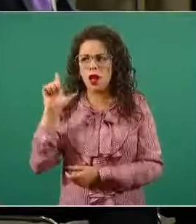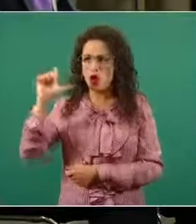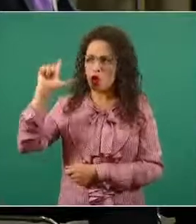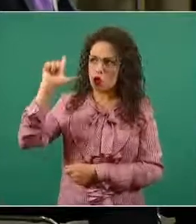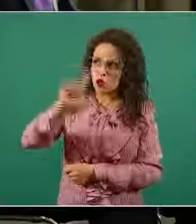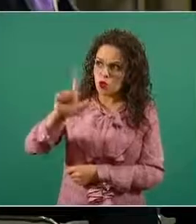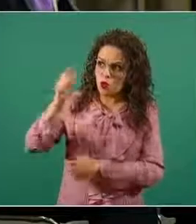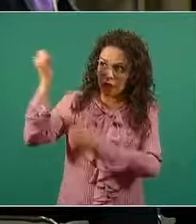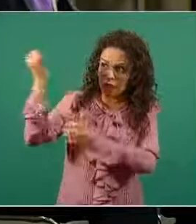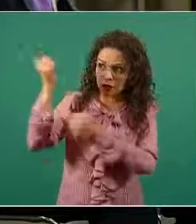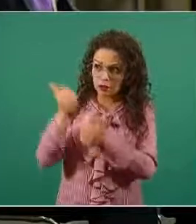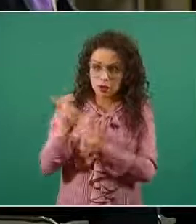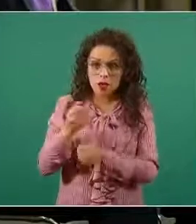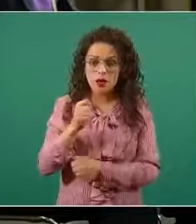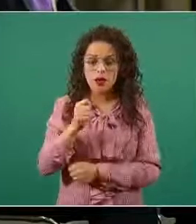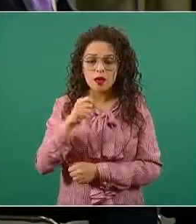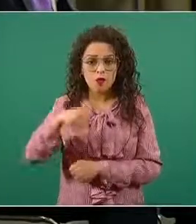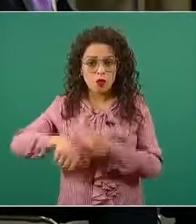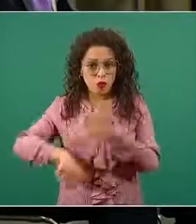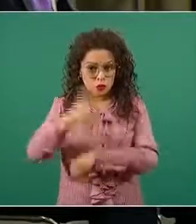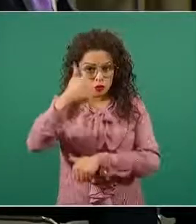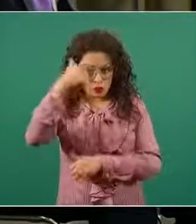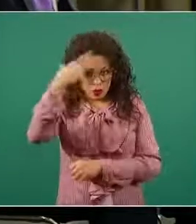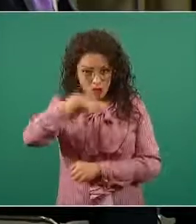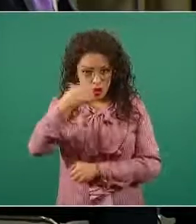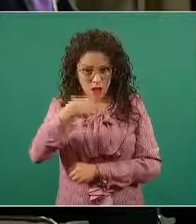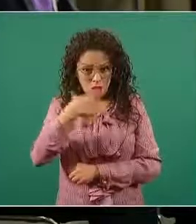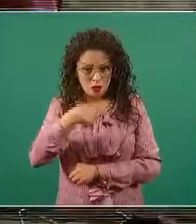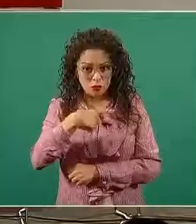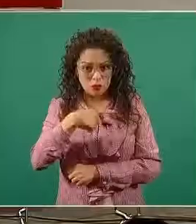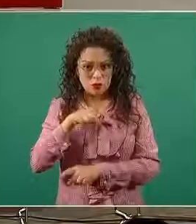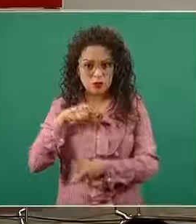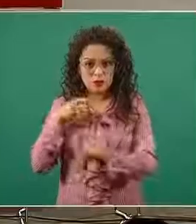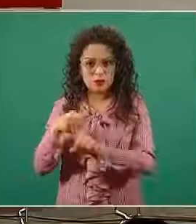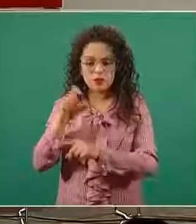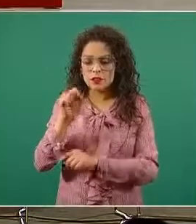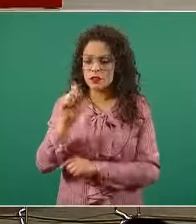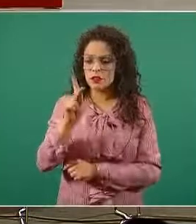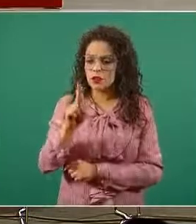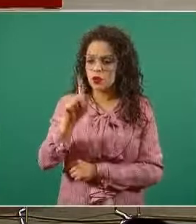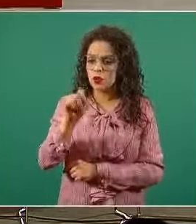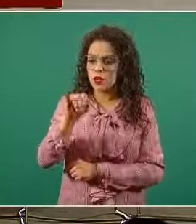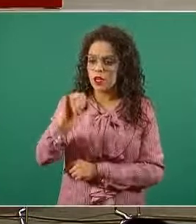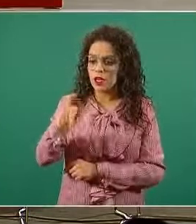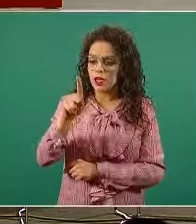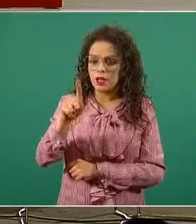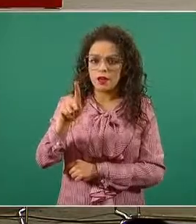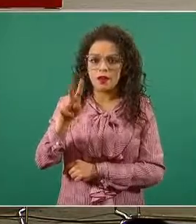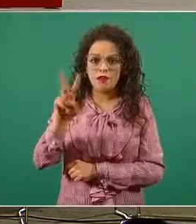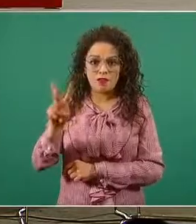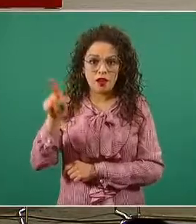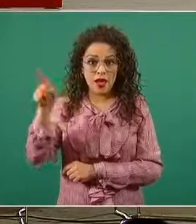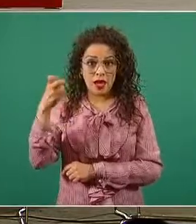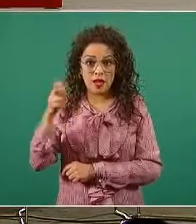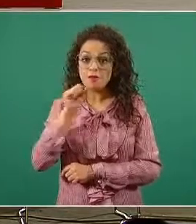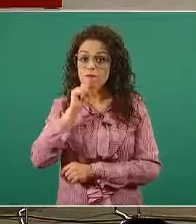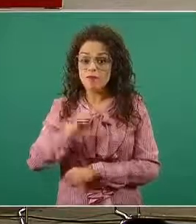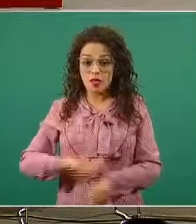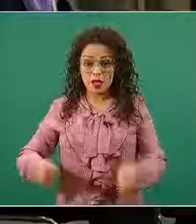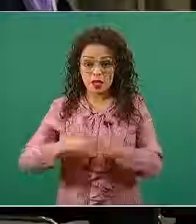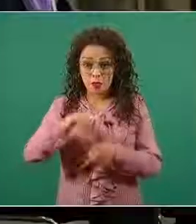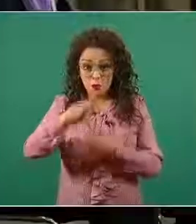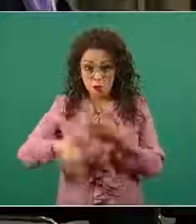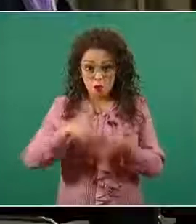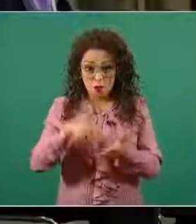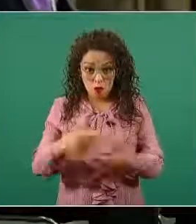espera que lleguen el lunes a las 11 de la noche, ¿no? Las Sputnik V. Entonces, estas se van a estar aplicando en la misma zona